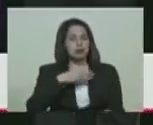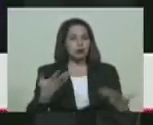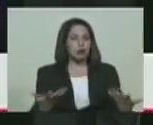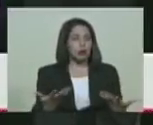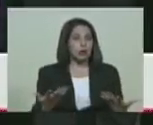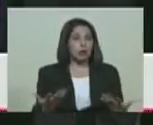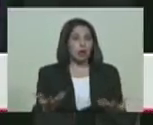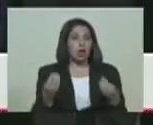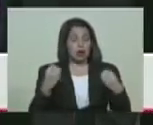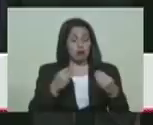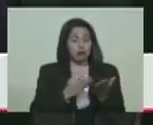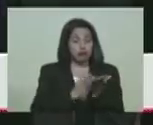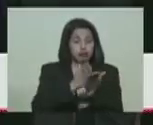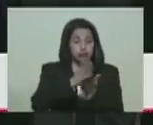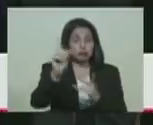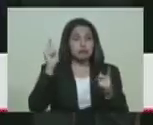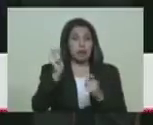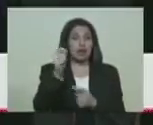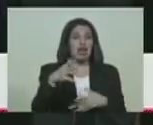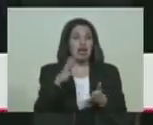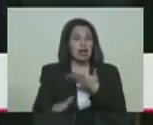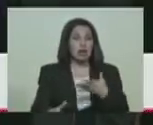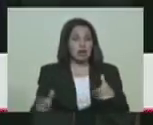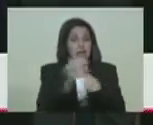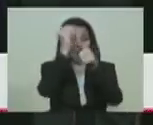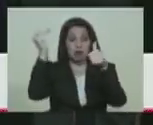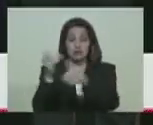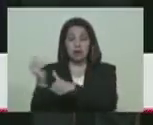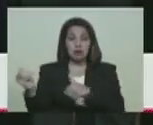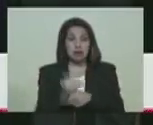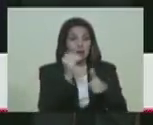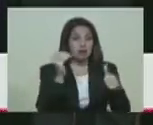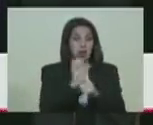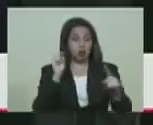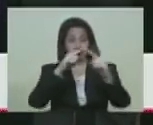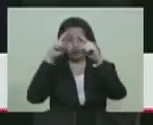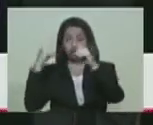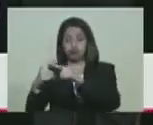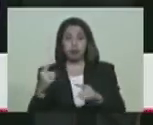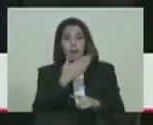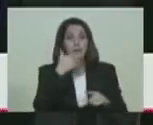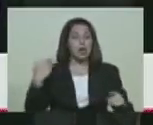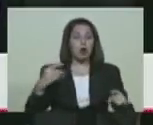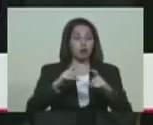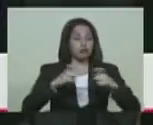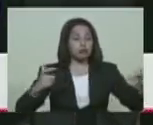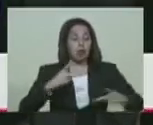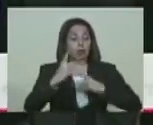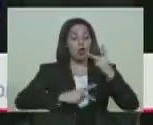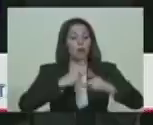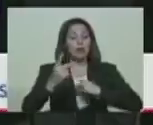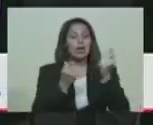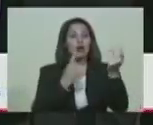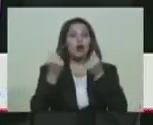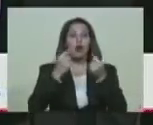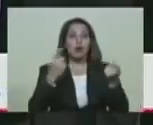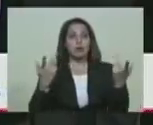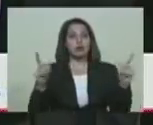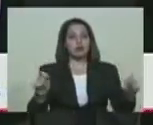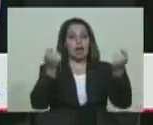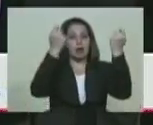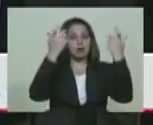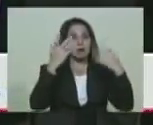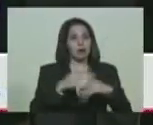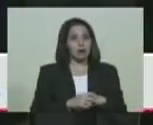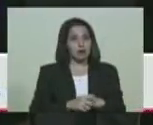que tenemos de aquí en adelante es recuperar, es la gran meta, recuperar la prosperidad económica para